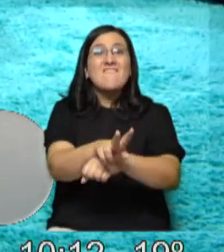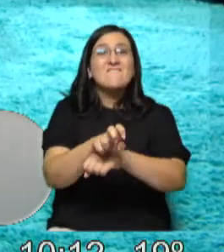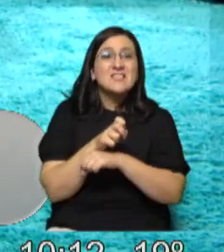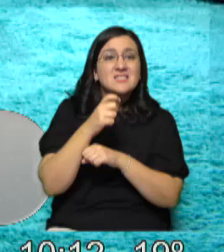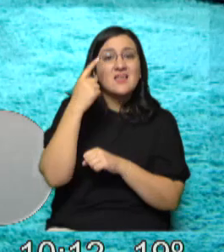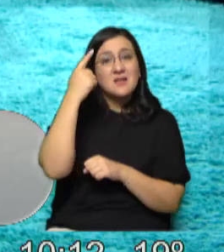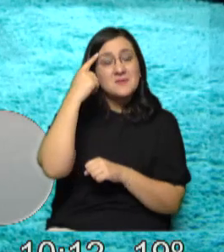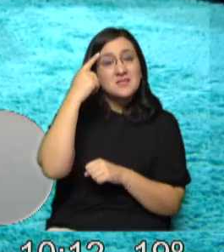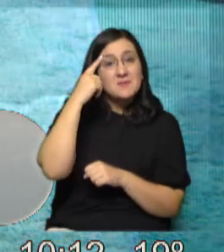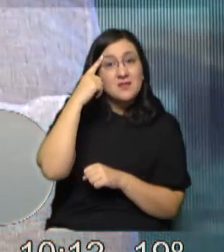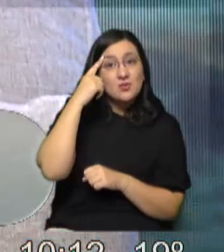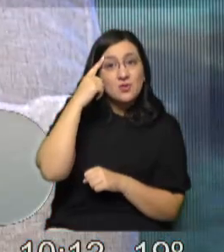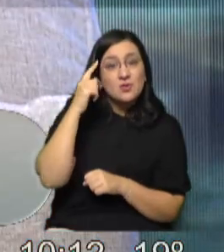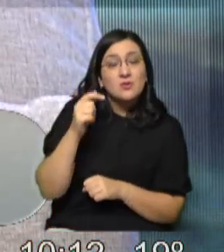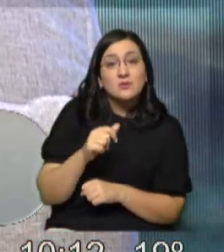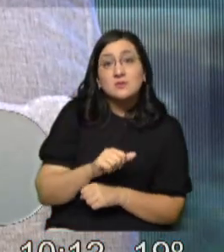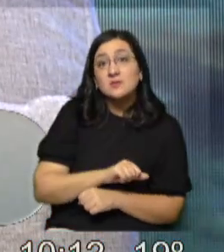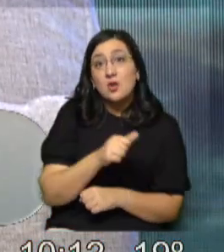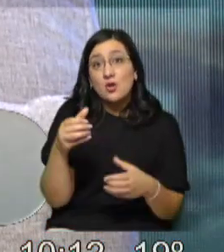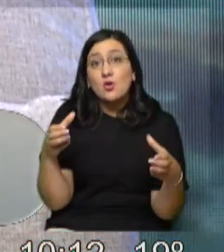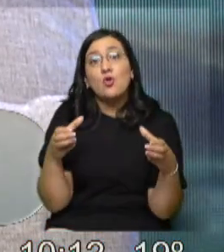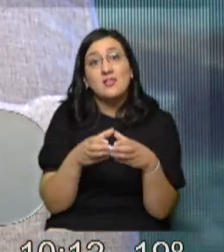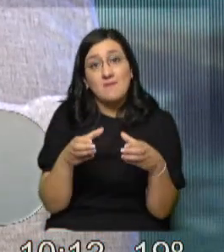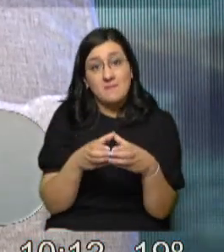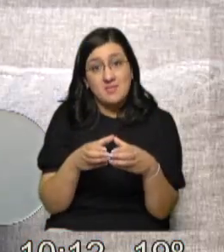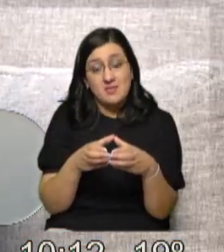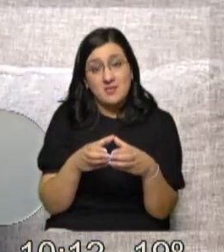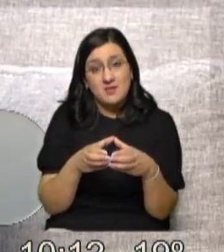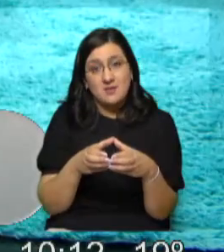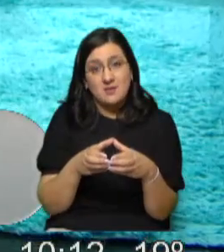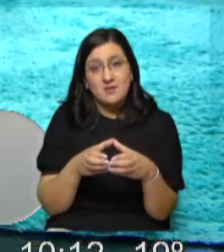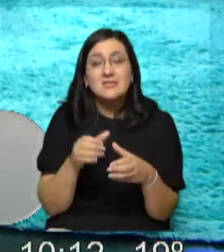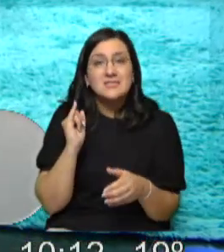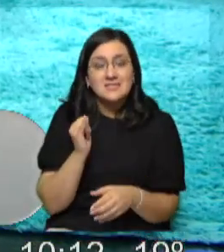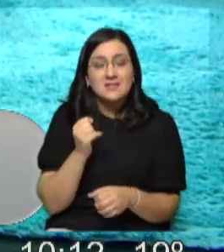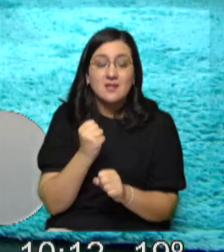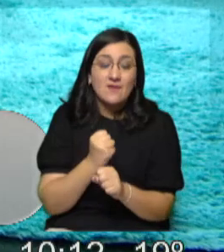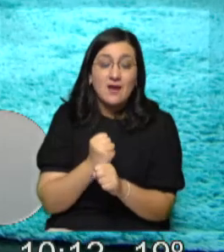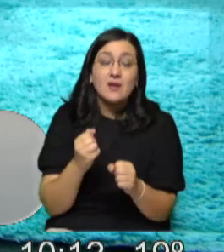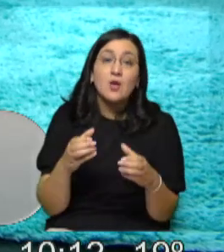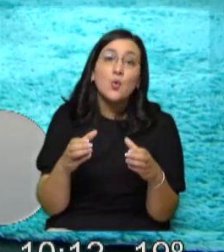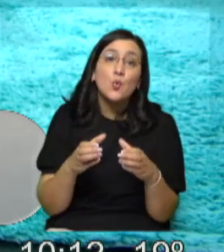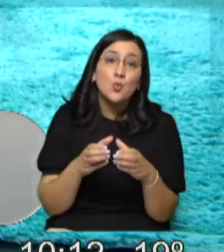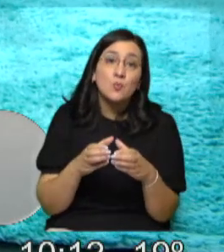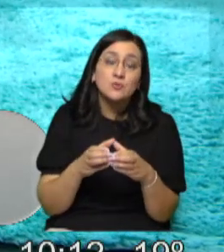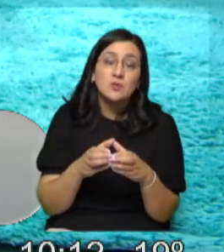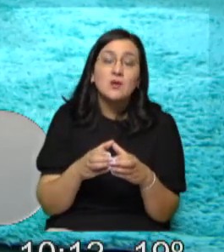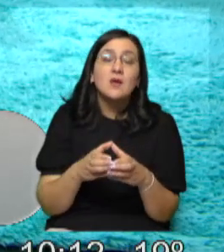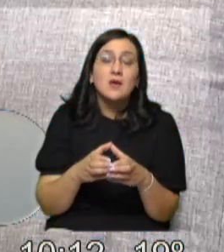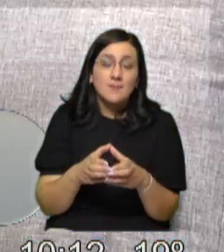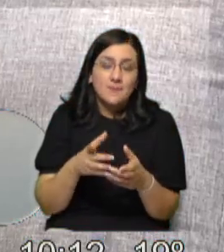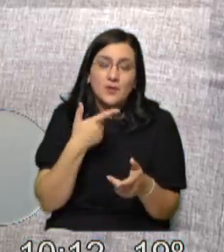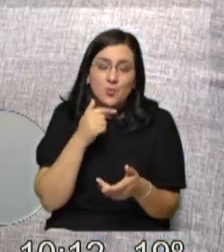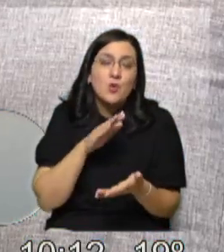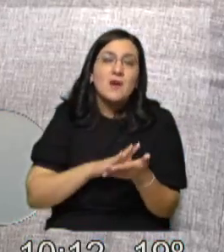pensamiento se llega colectivamente. ¿No? Sí, bueno, hacer como tal vez un pequeño repaso histórico, ¿no?